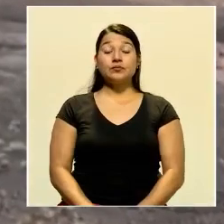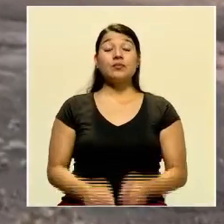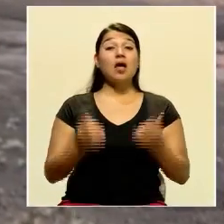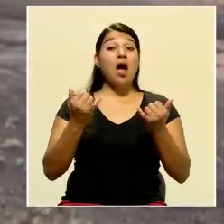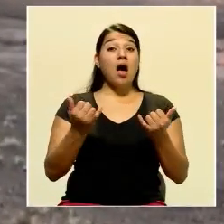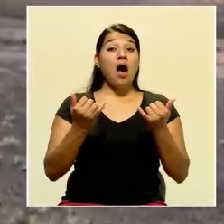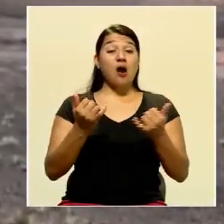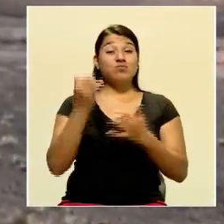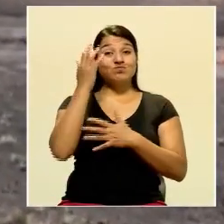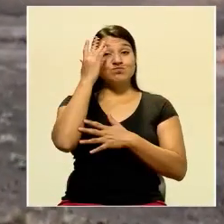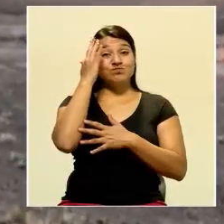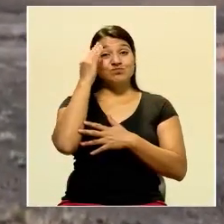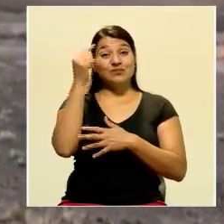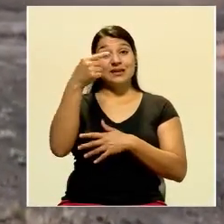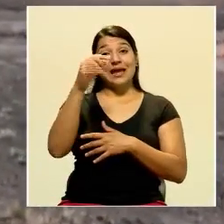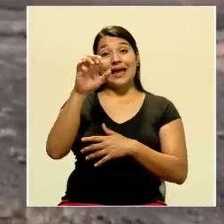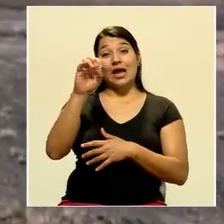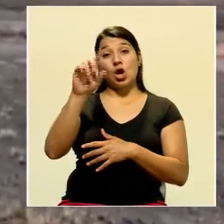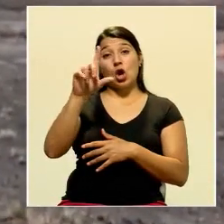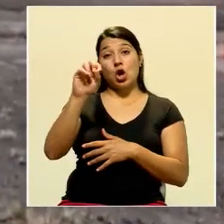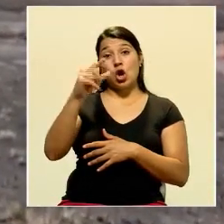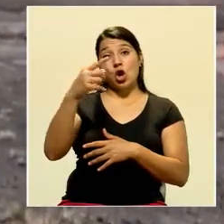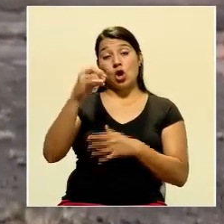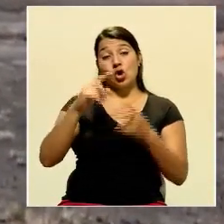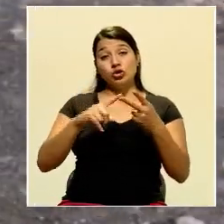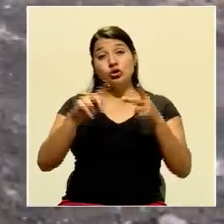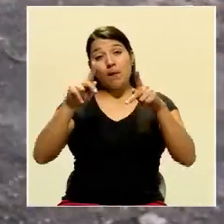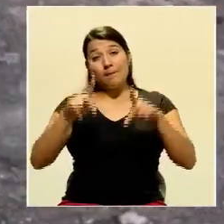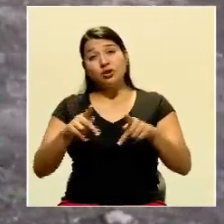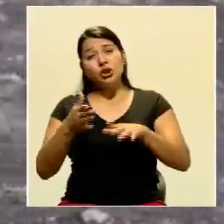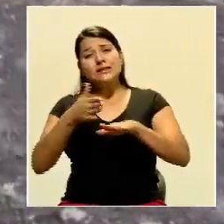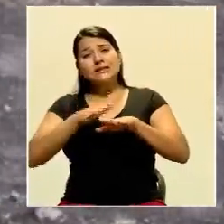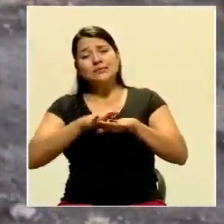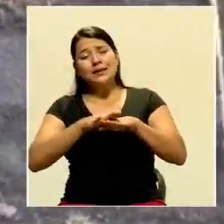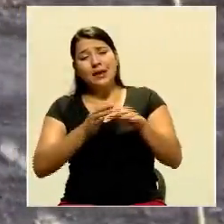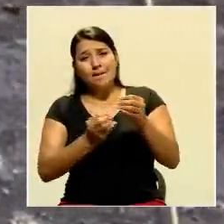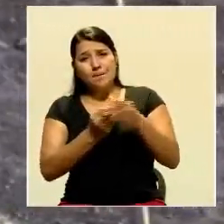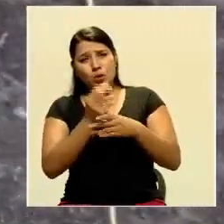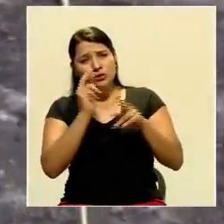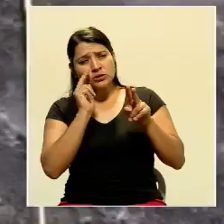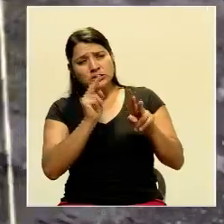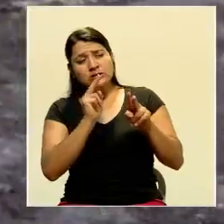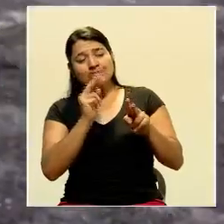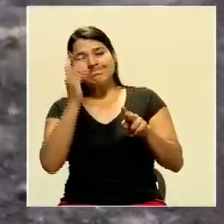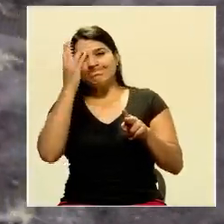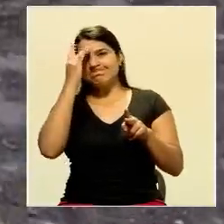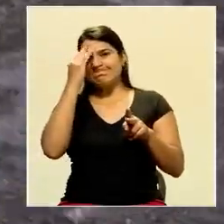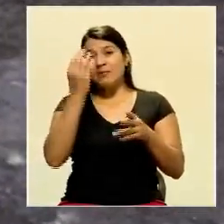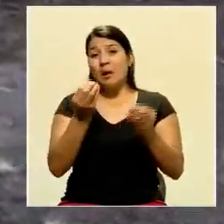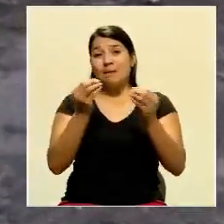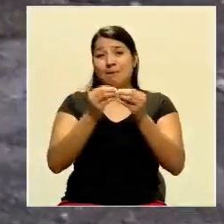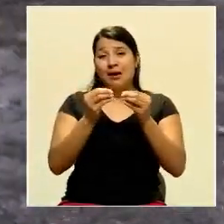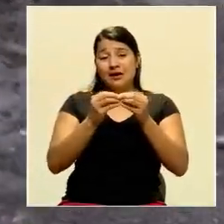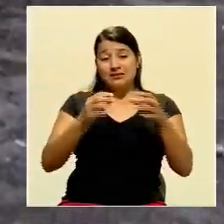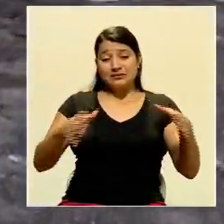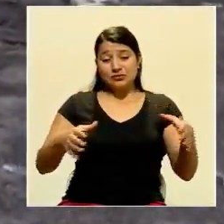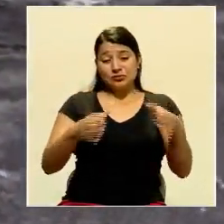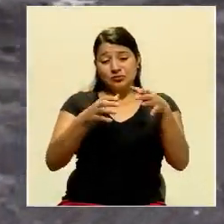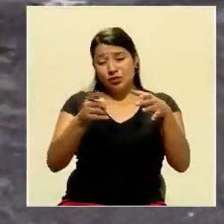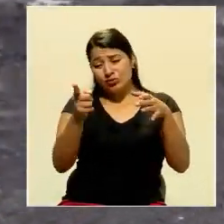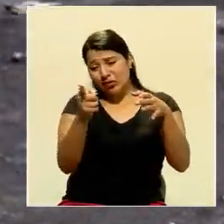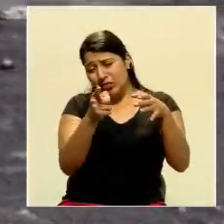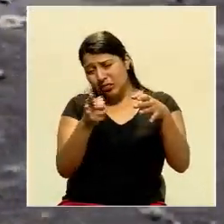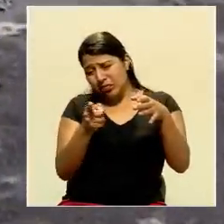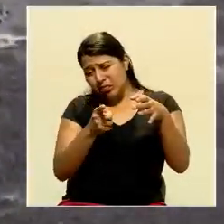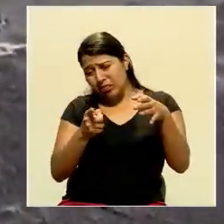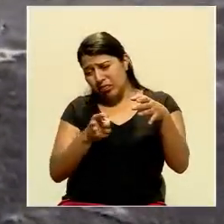Preocupa ahora a los geólogos y vulcanólogos estas grietas que se muestran en estos otros videos captados este jueves en horas de la